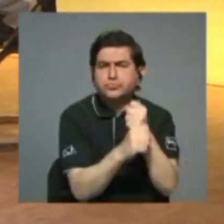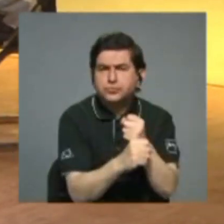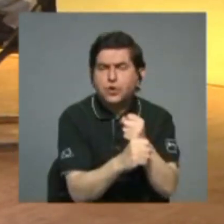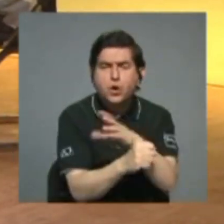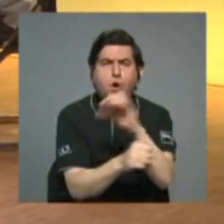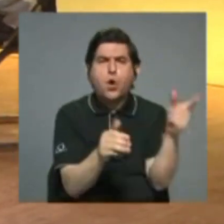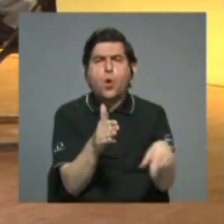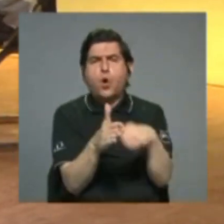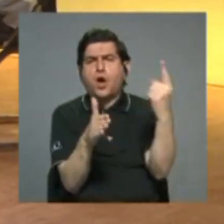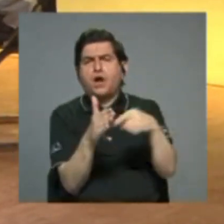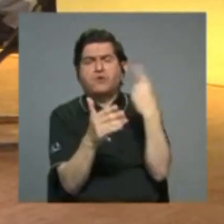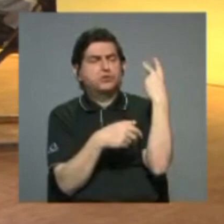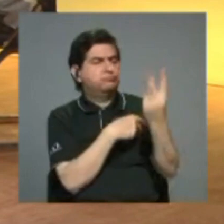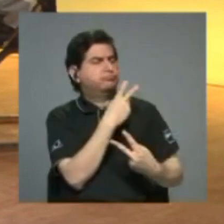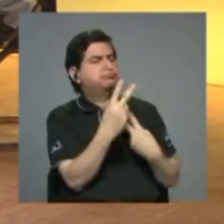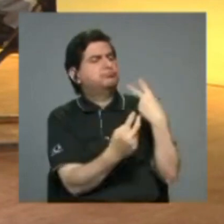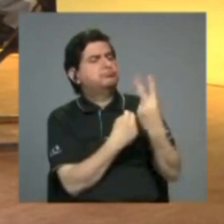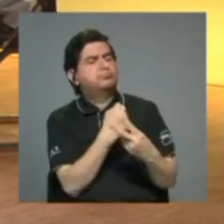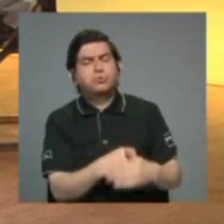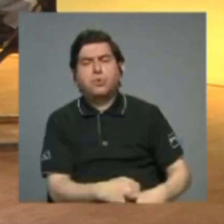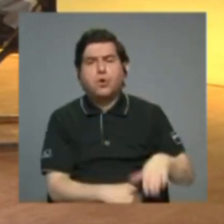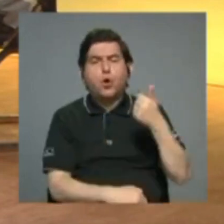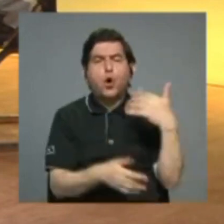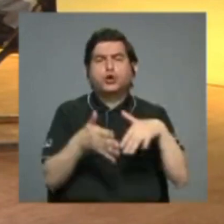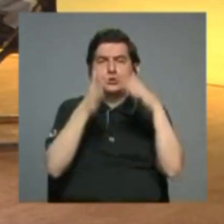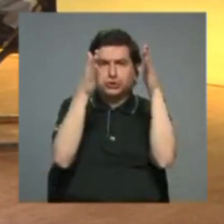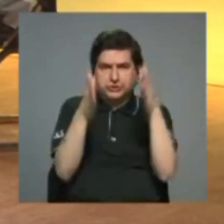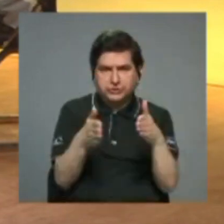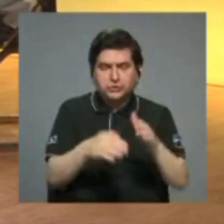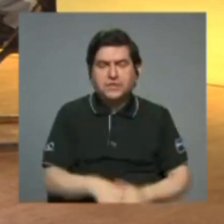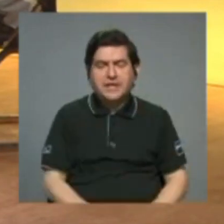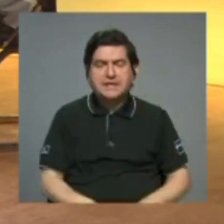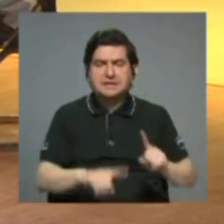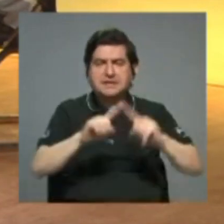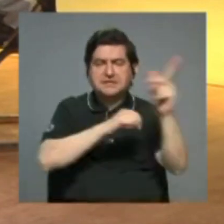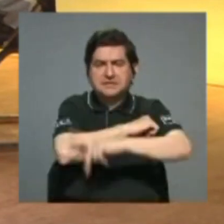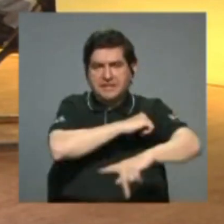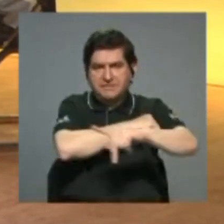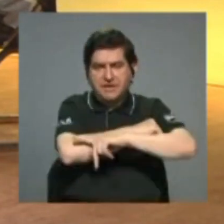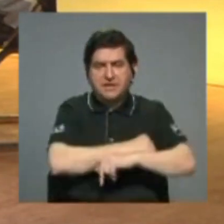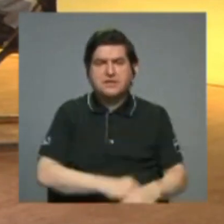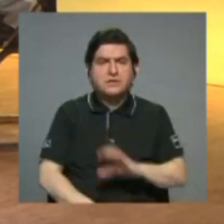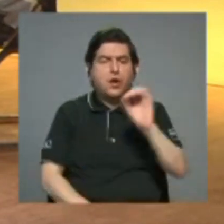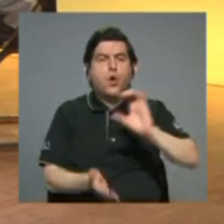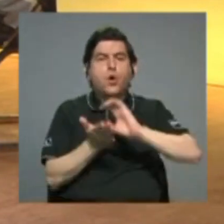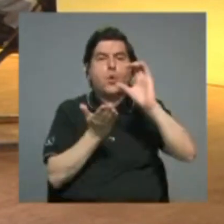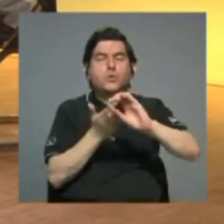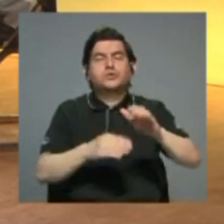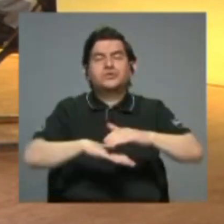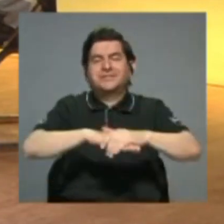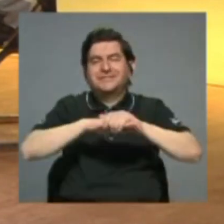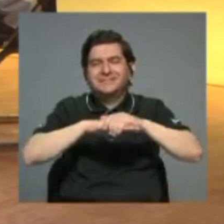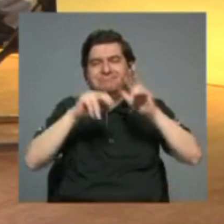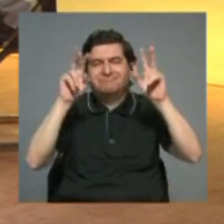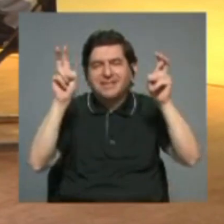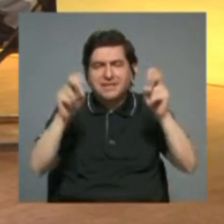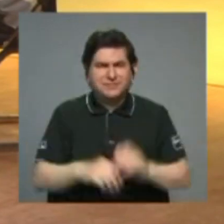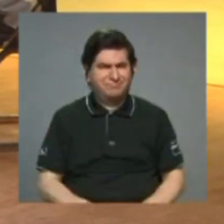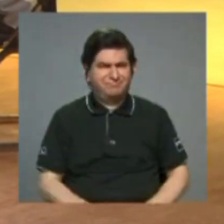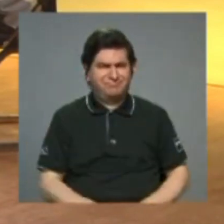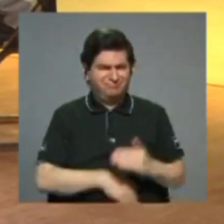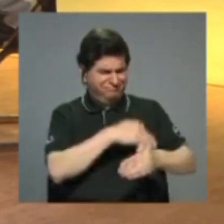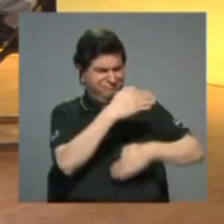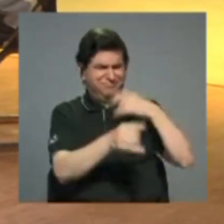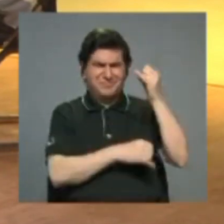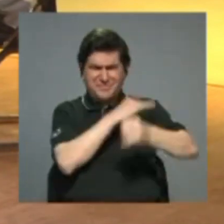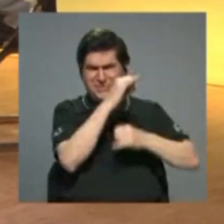que a veces nos visitan algunos otros estudiantes extranjeros, o que se dan cursos de inglés. La